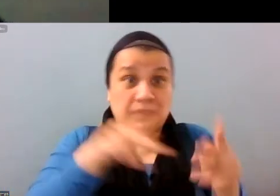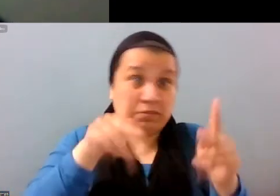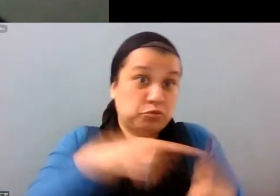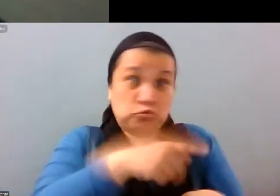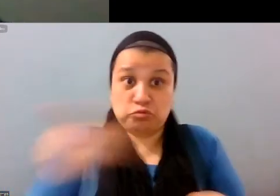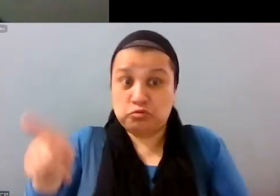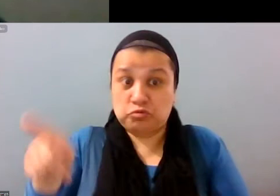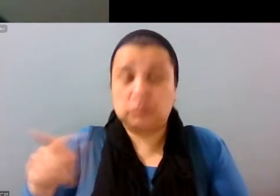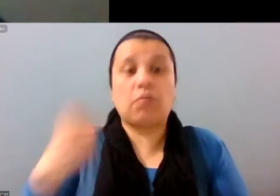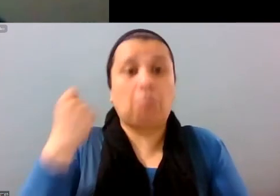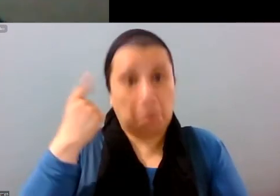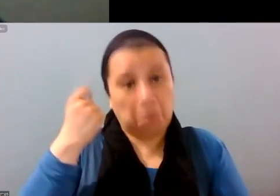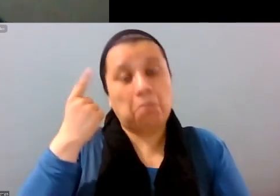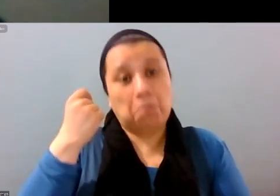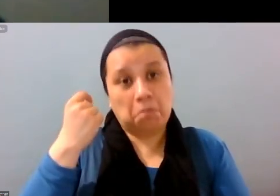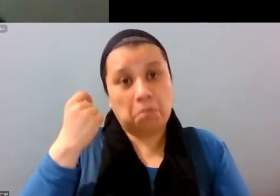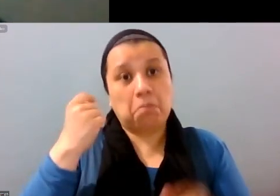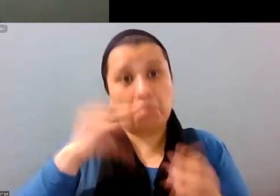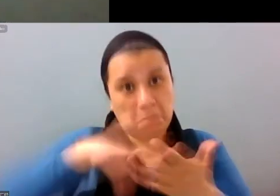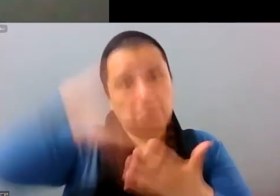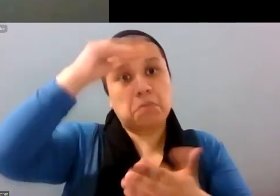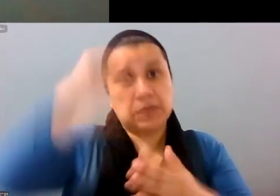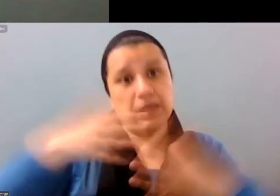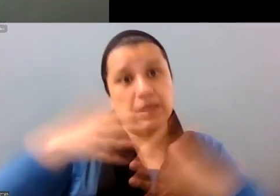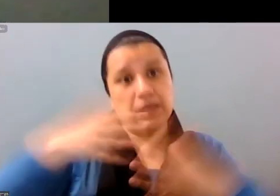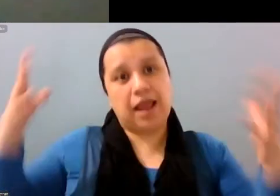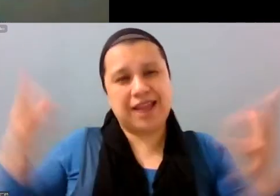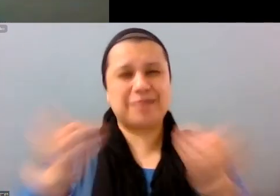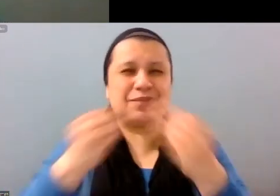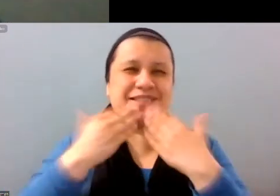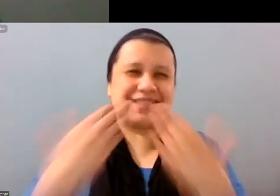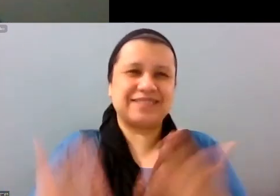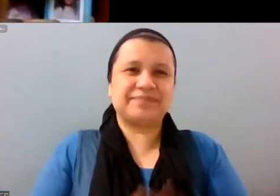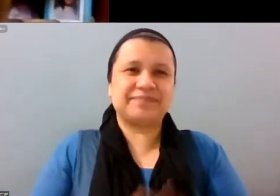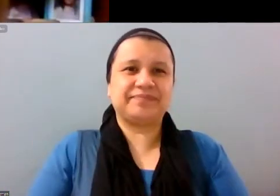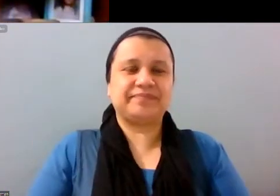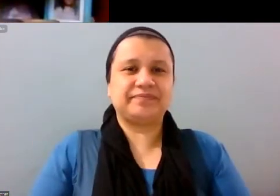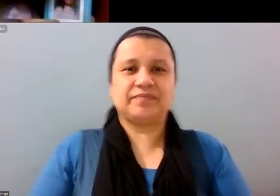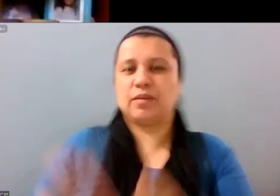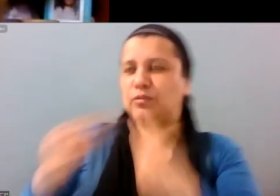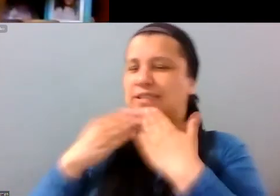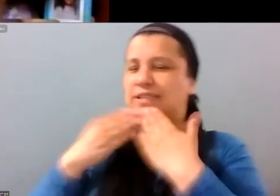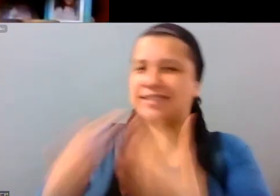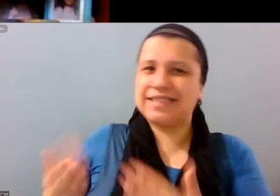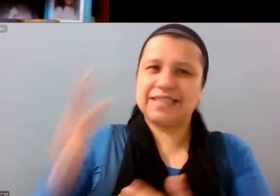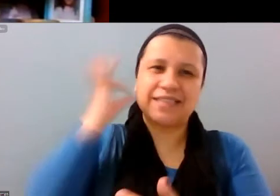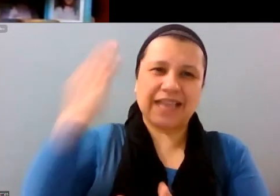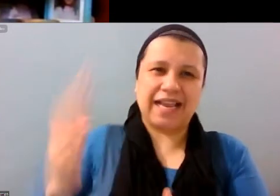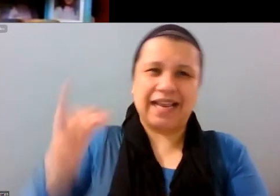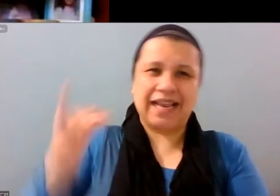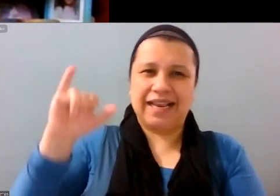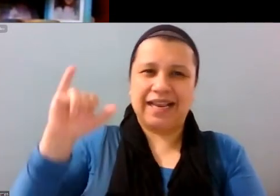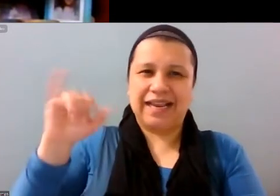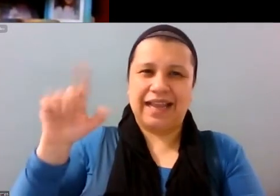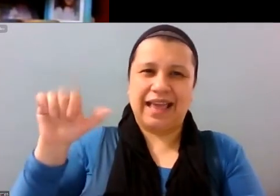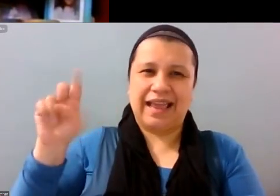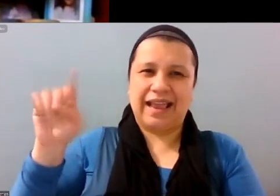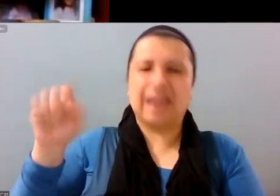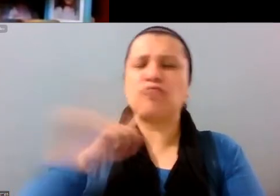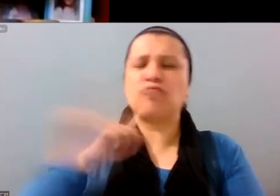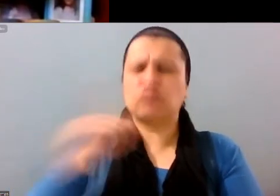quedado como un gran aprendizaje también así que muchísimas gracias muchas gracias doña Liliana realmente este